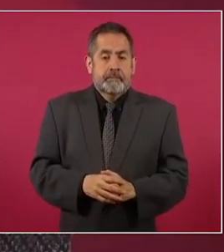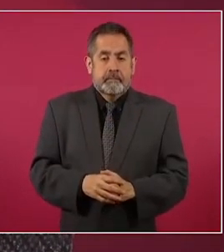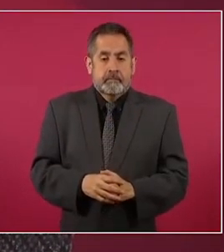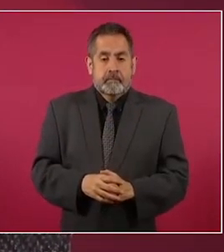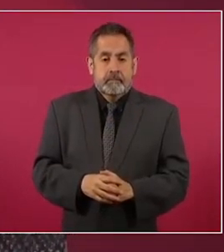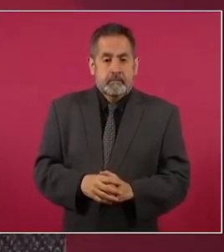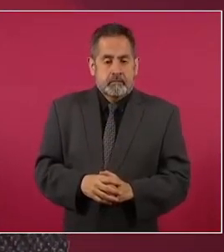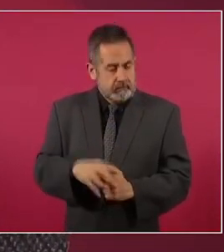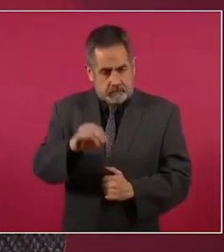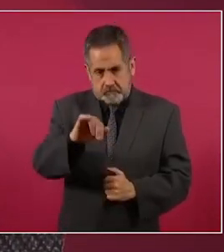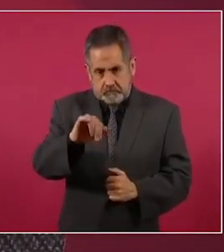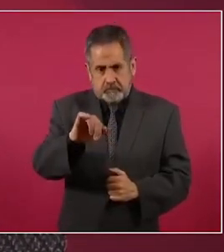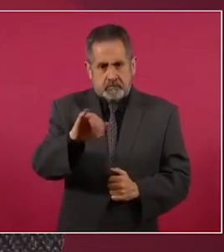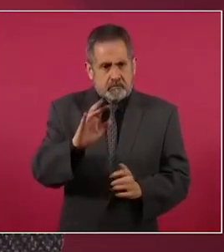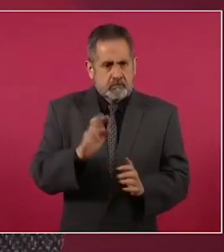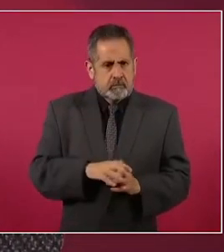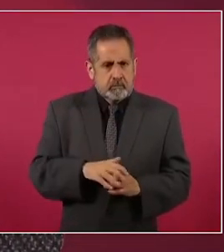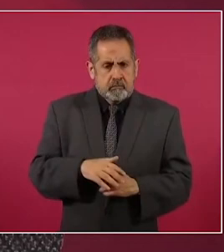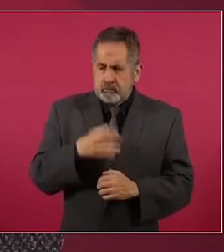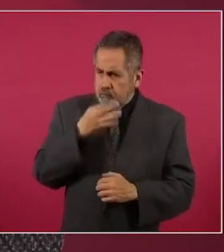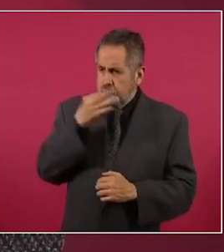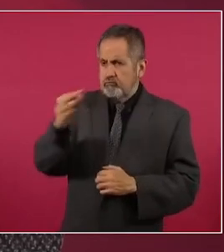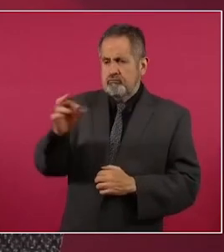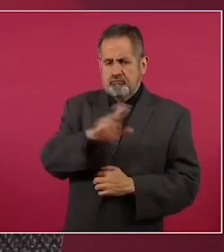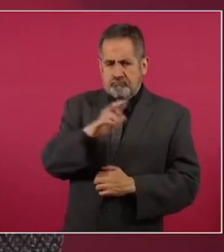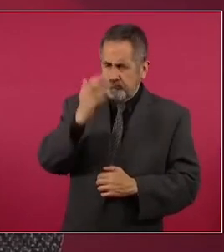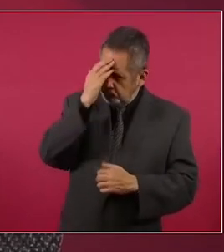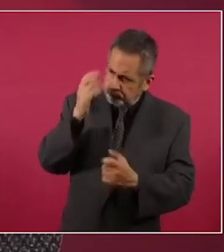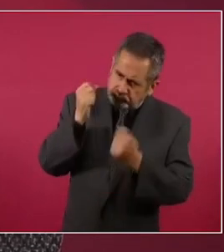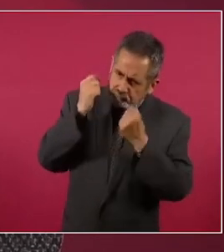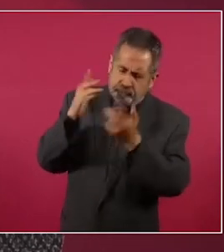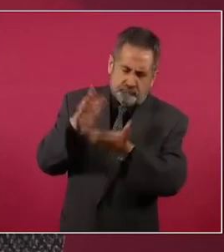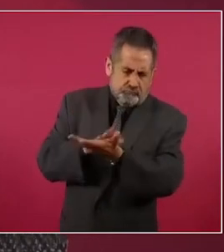Sí, sí, y por eso le hicimos un reconocimiento.